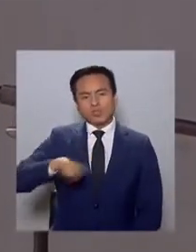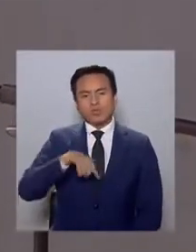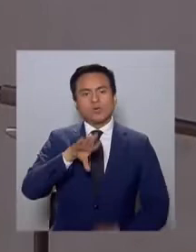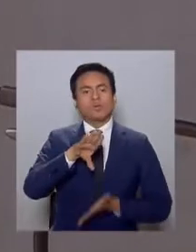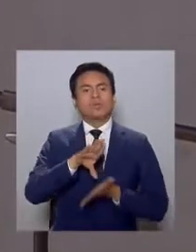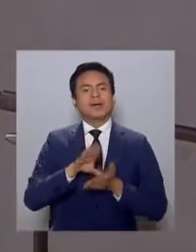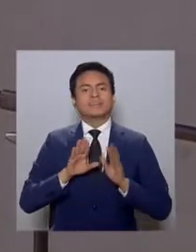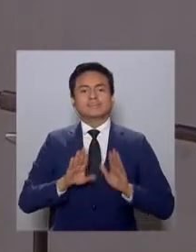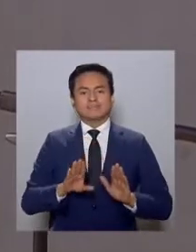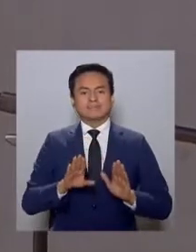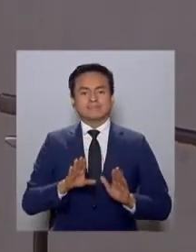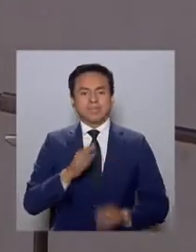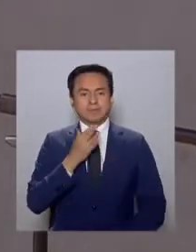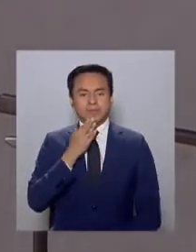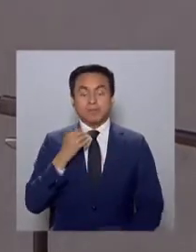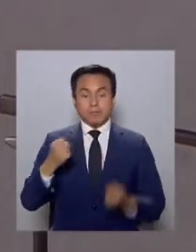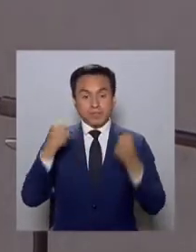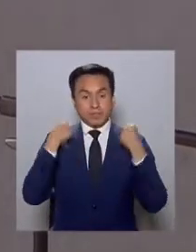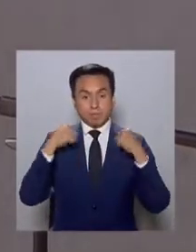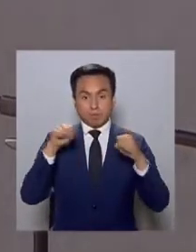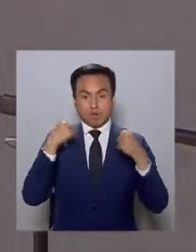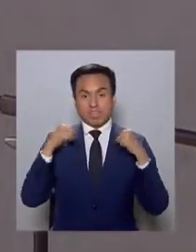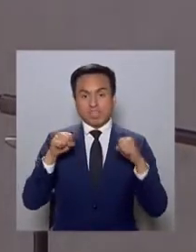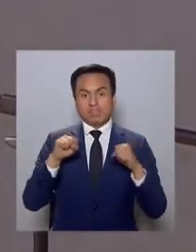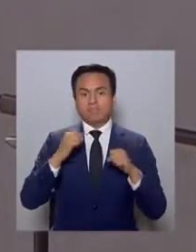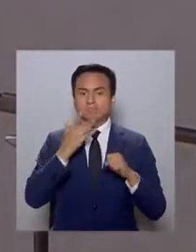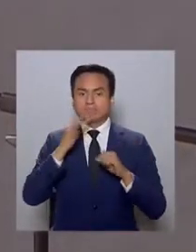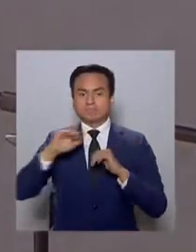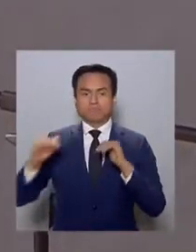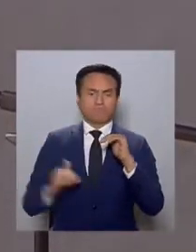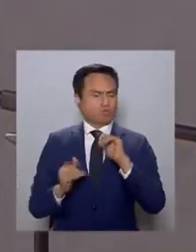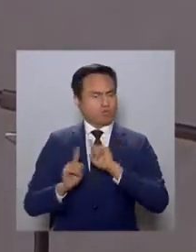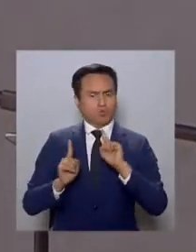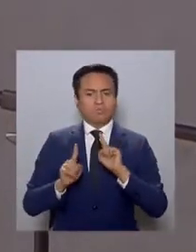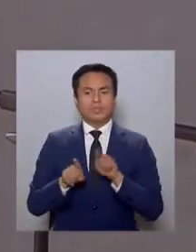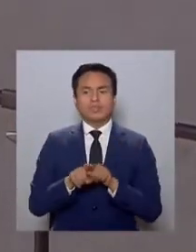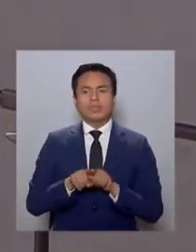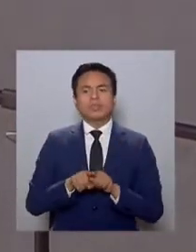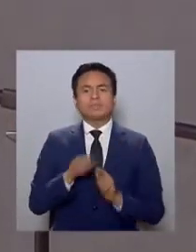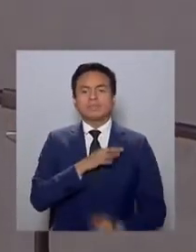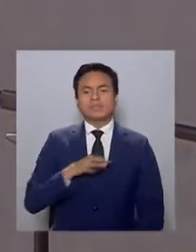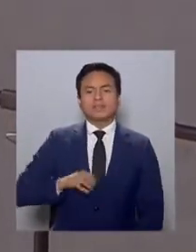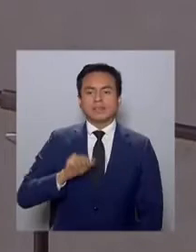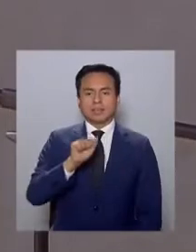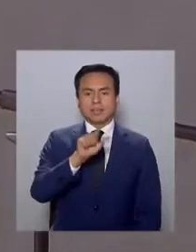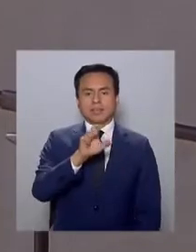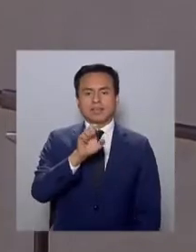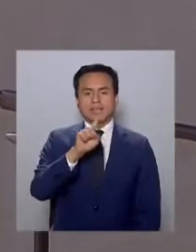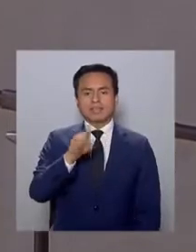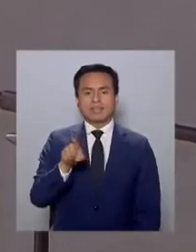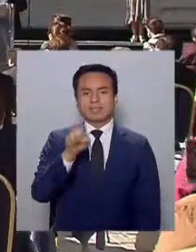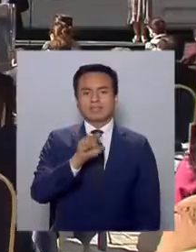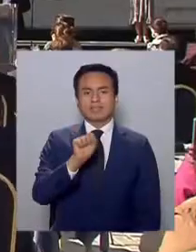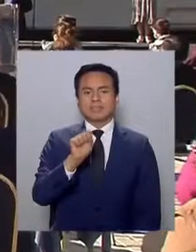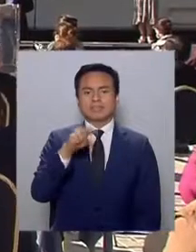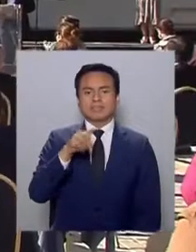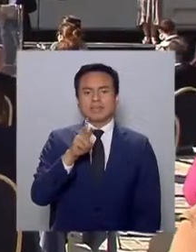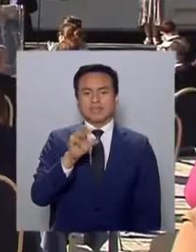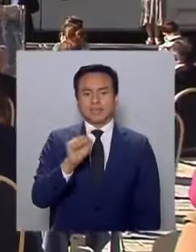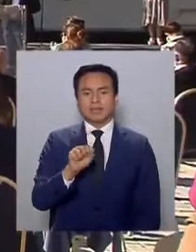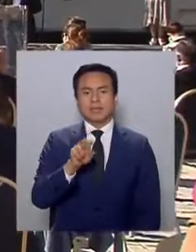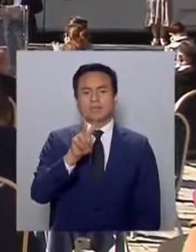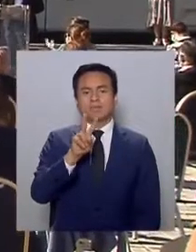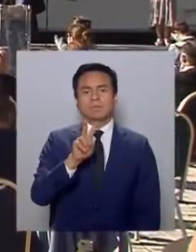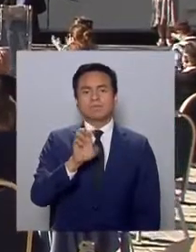propio país. Y para que el deporte no sea secundario, ministra Alexandra Venado Vergara, bienvenida.